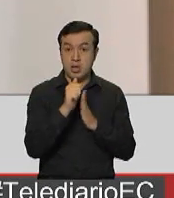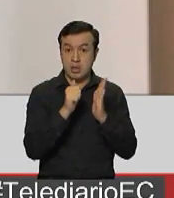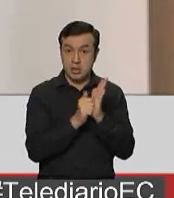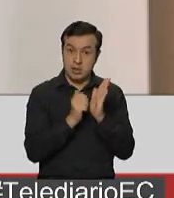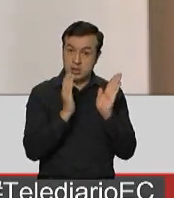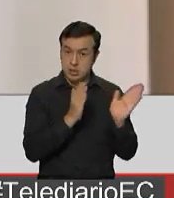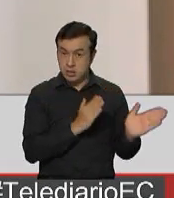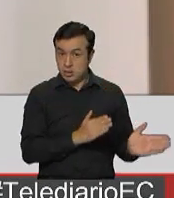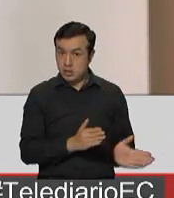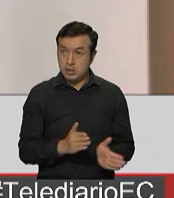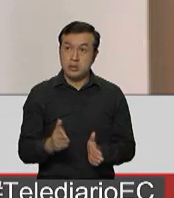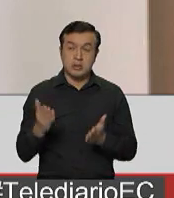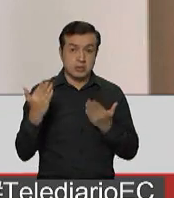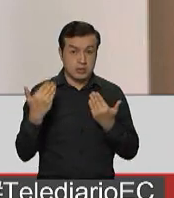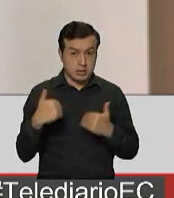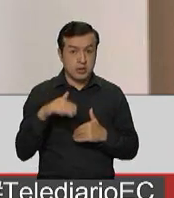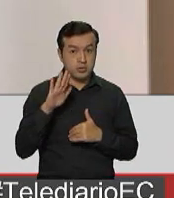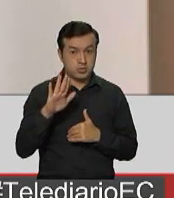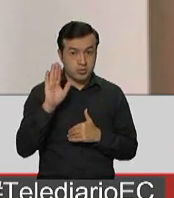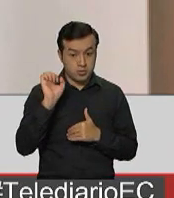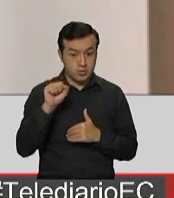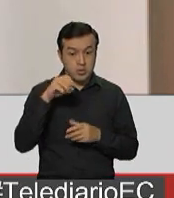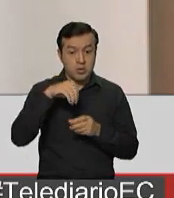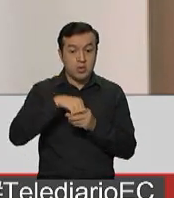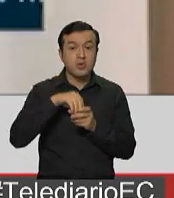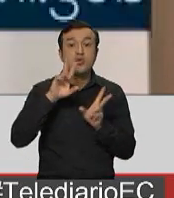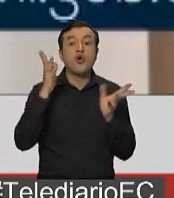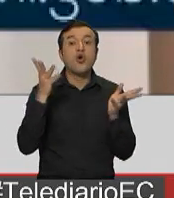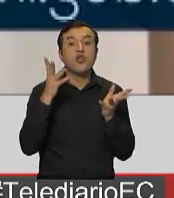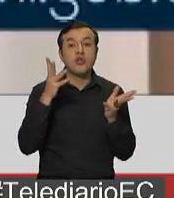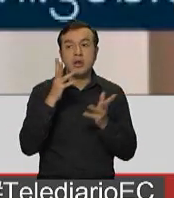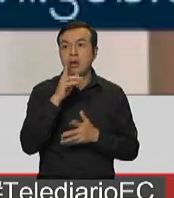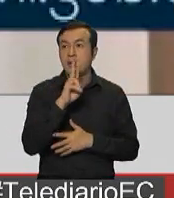previo para que los puedas realizar en